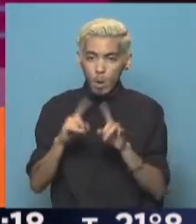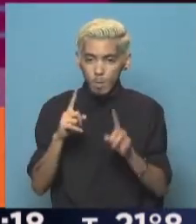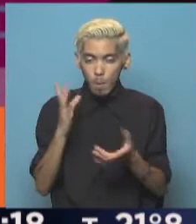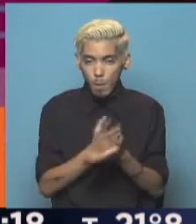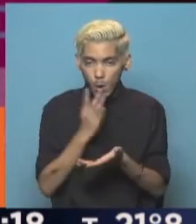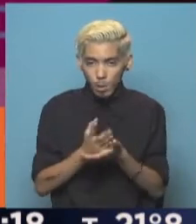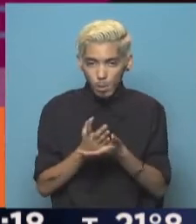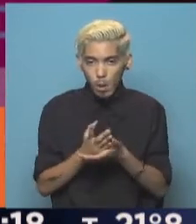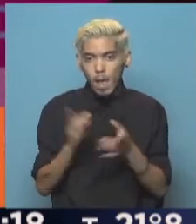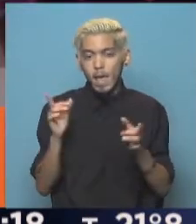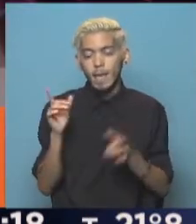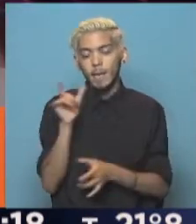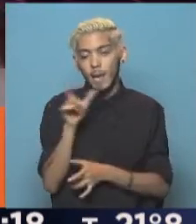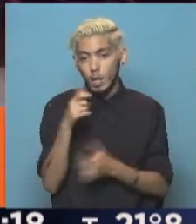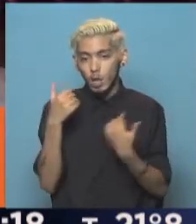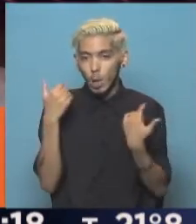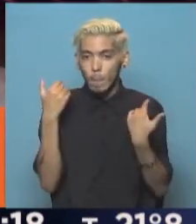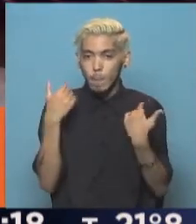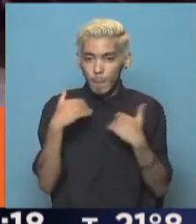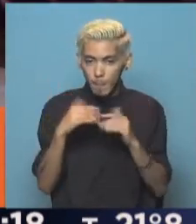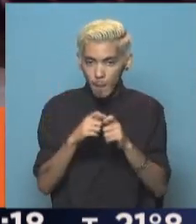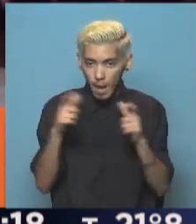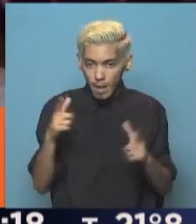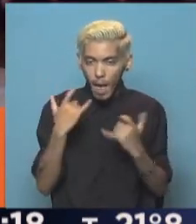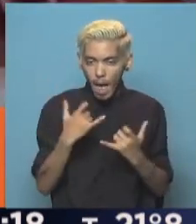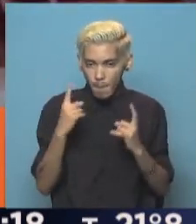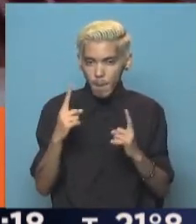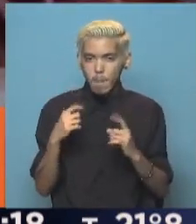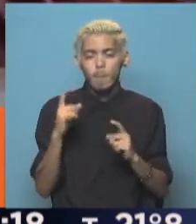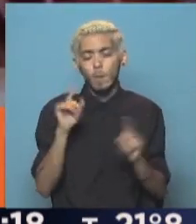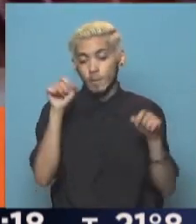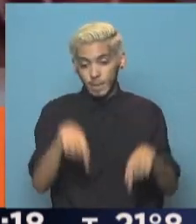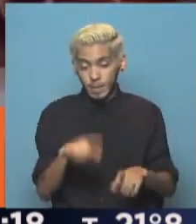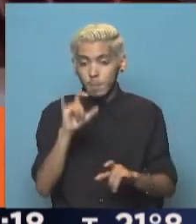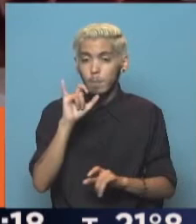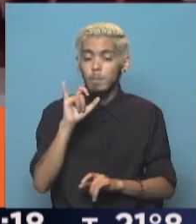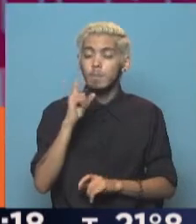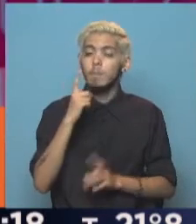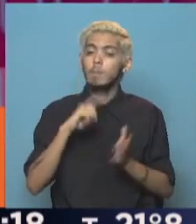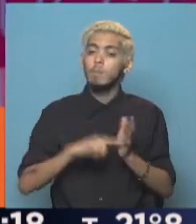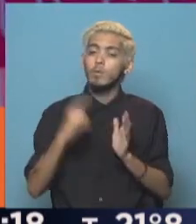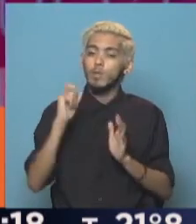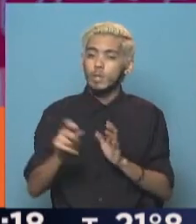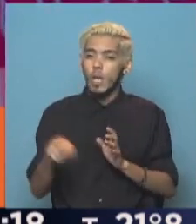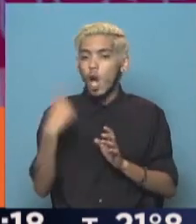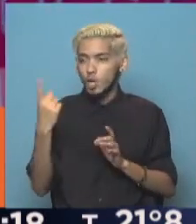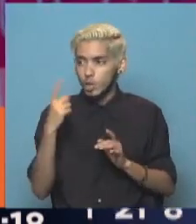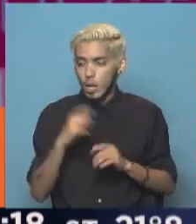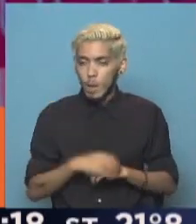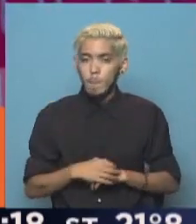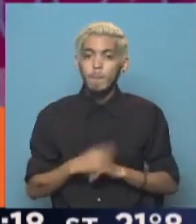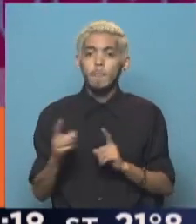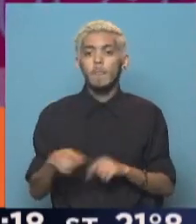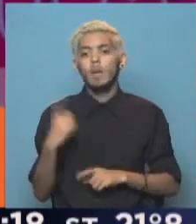en créditos para crecer hay líneas para galpones y demás así que no es esta pero sí va a poder encontrar otra línea y otra exclusión más